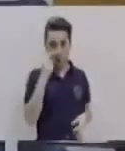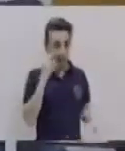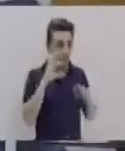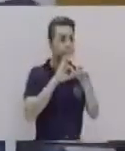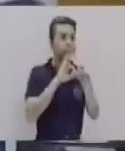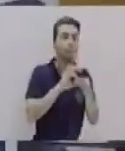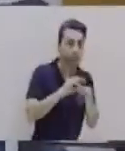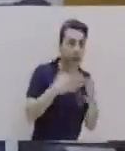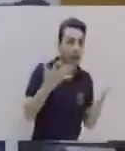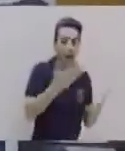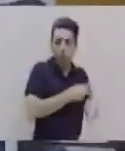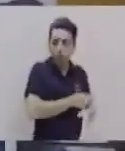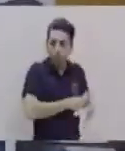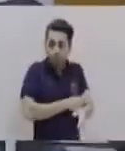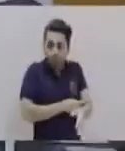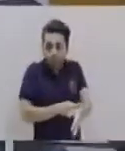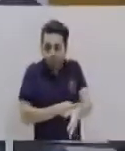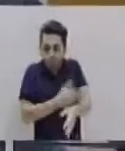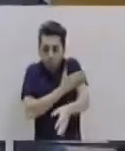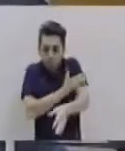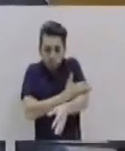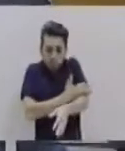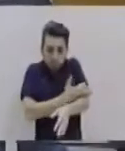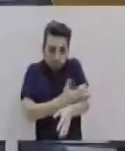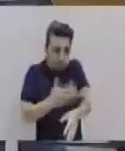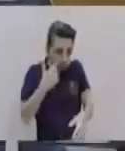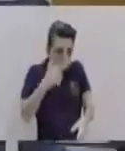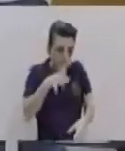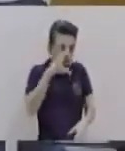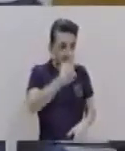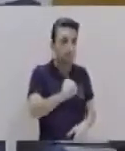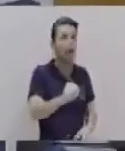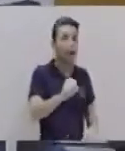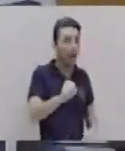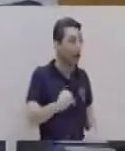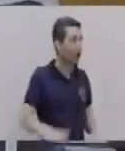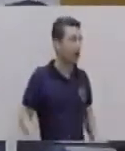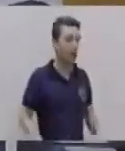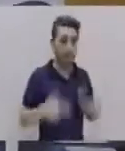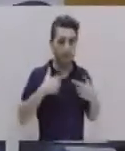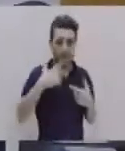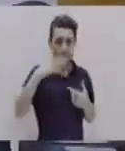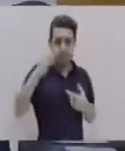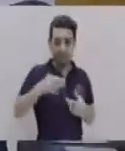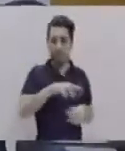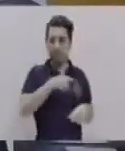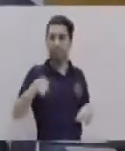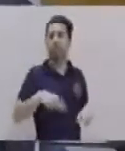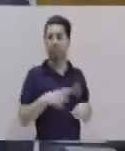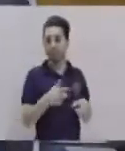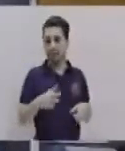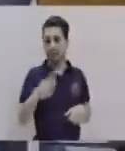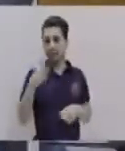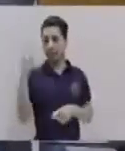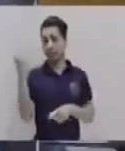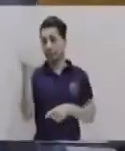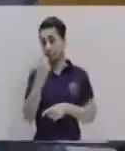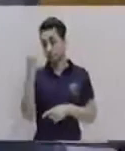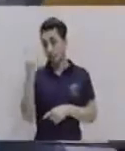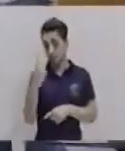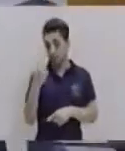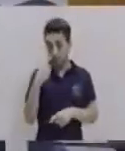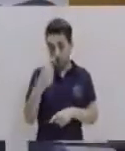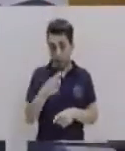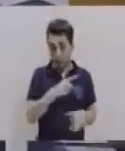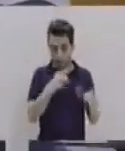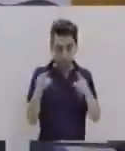con alguna escena de la narración e incluso, como usted decía, lo podemos poner en contexto con la vida real también, ¿verdad? Sí, y es importante,